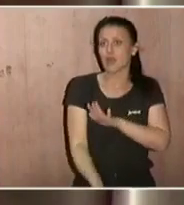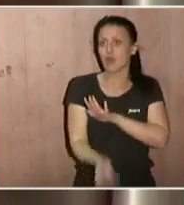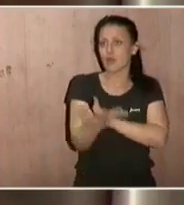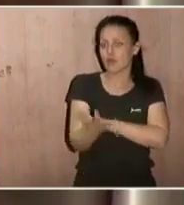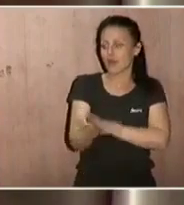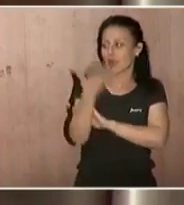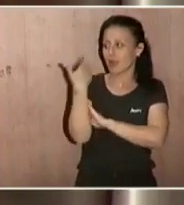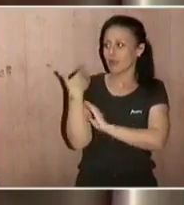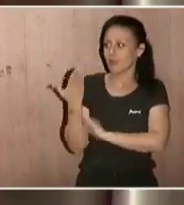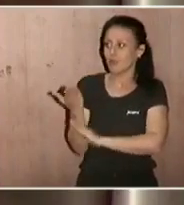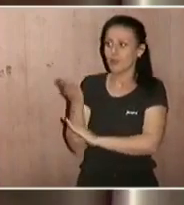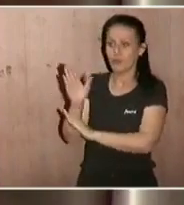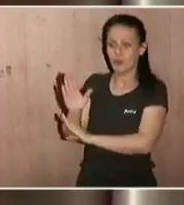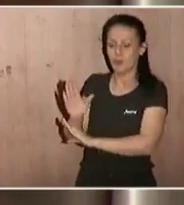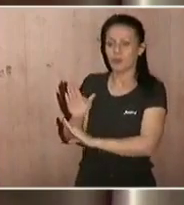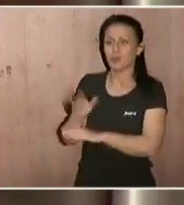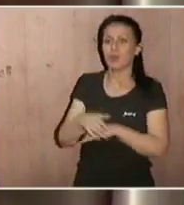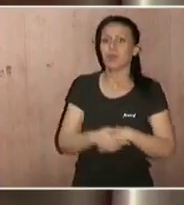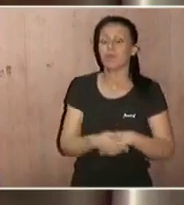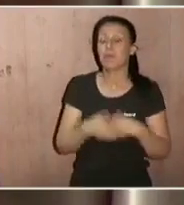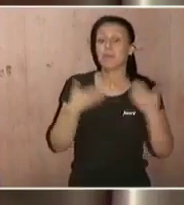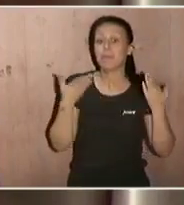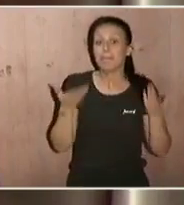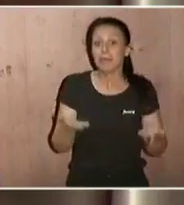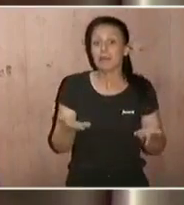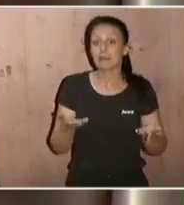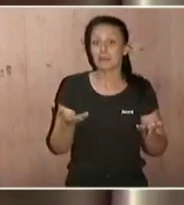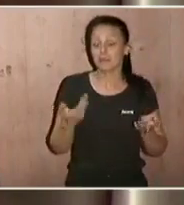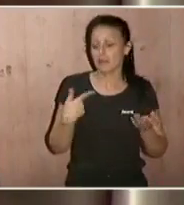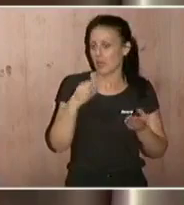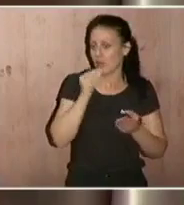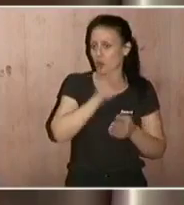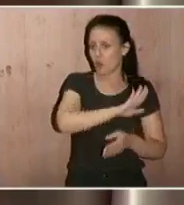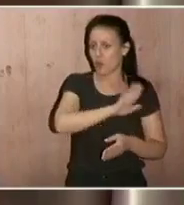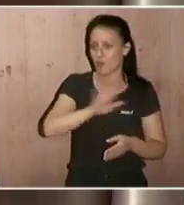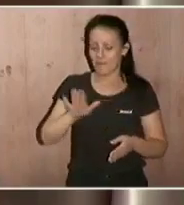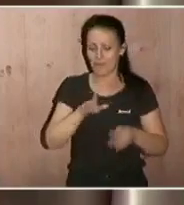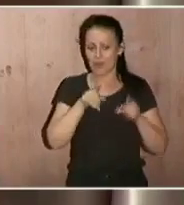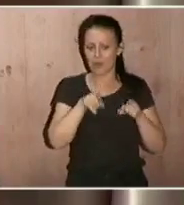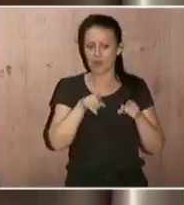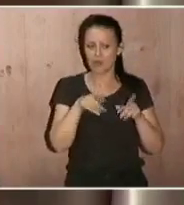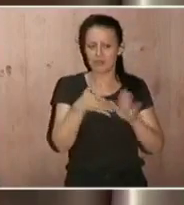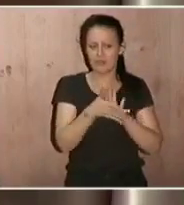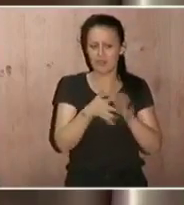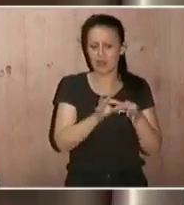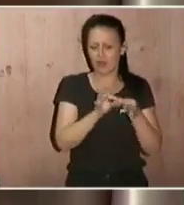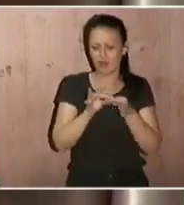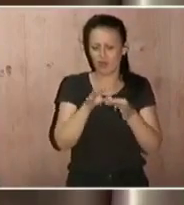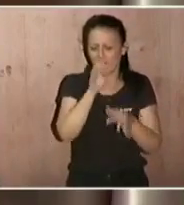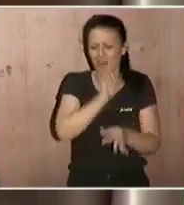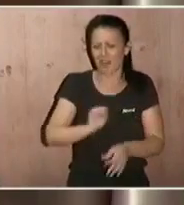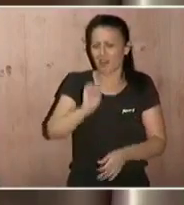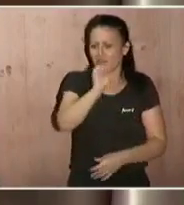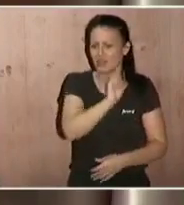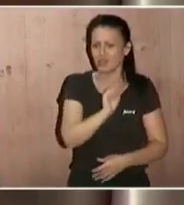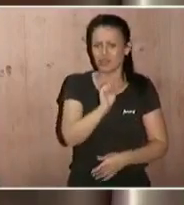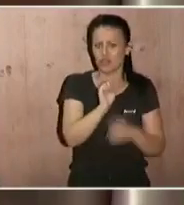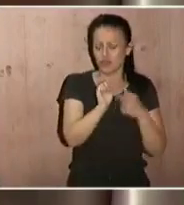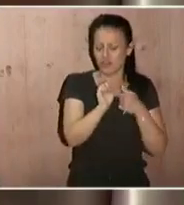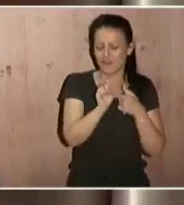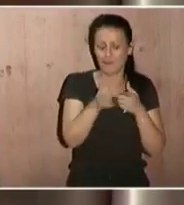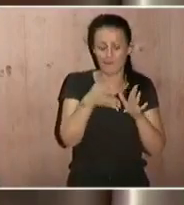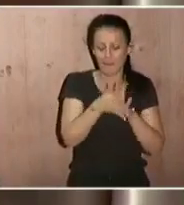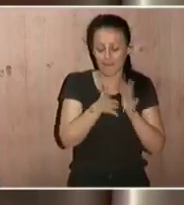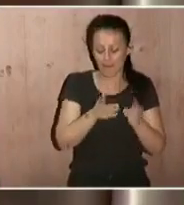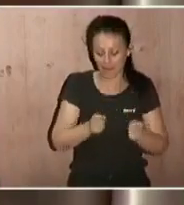propuesta, para así, con el mayor júbilo, potenciar una unión preciosa que prestigiará